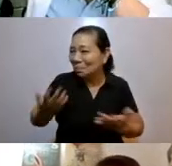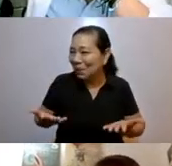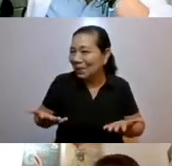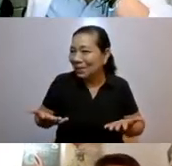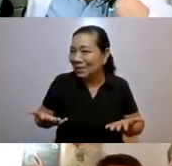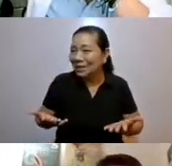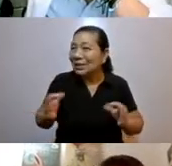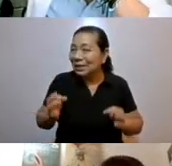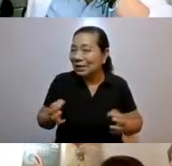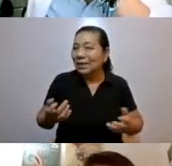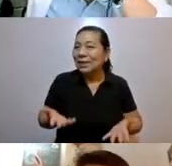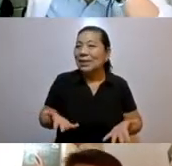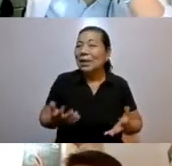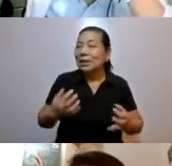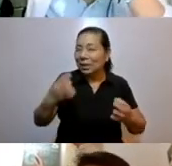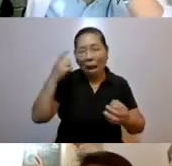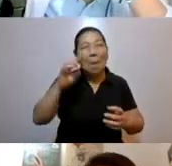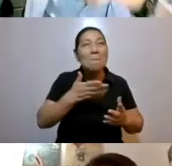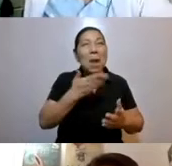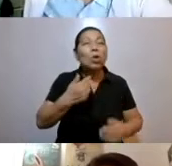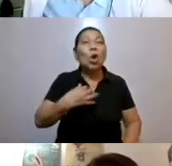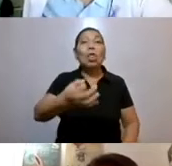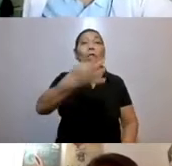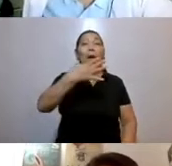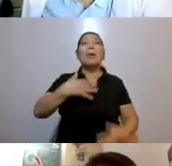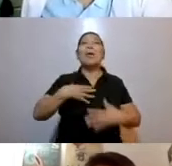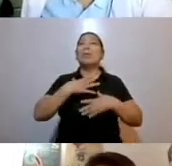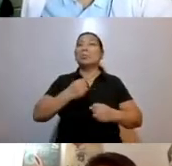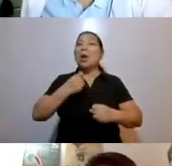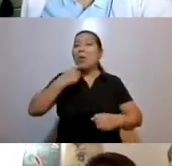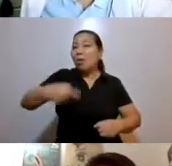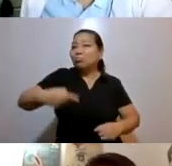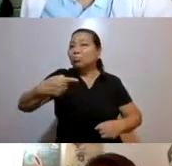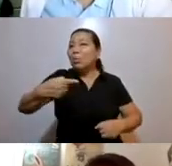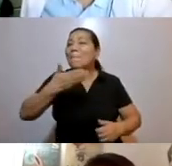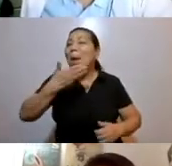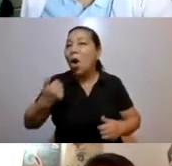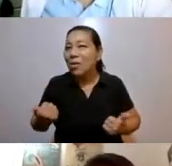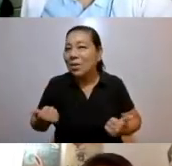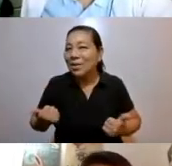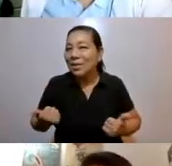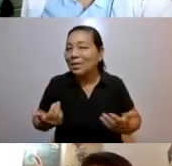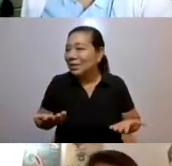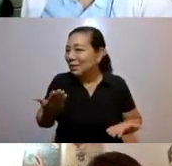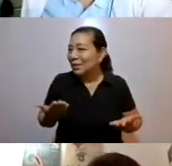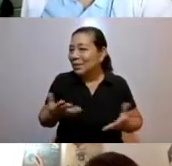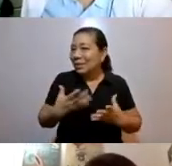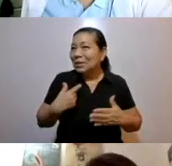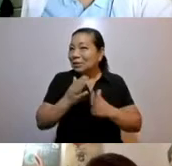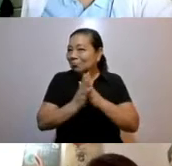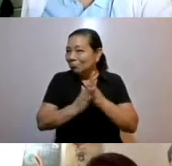estar seguros, pero en realidad la medicación no va a quitar la